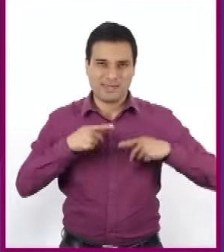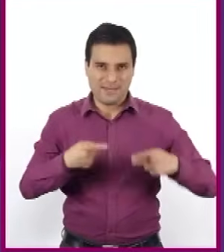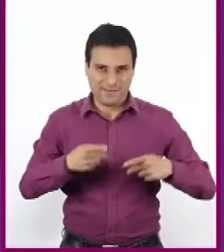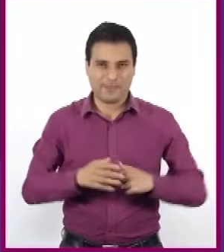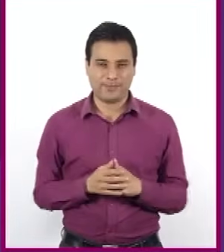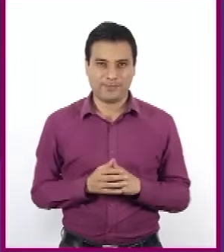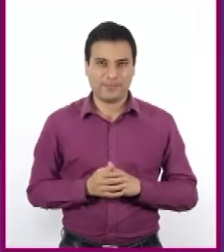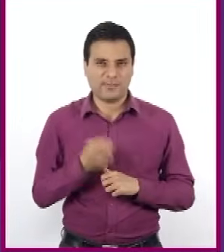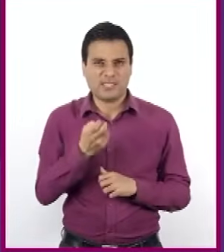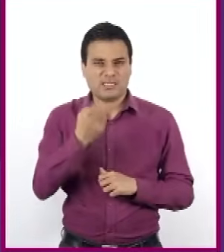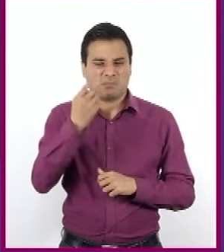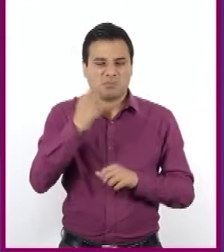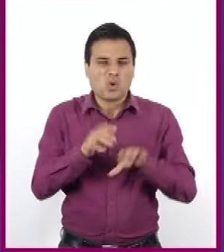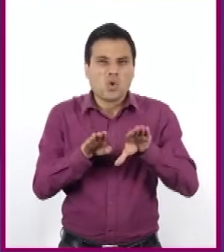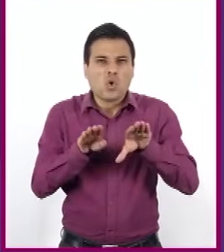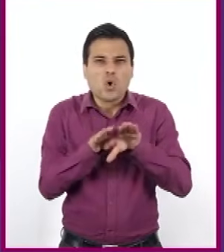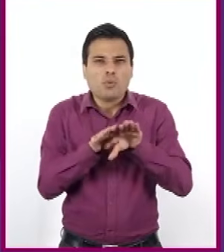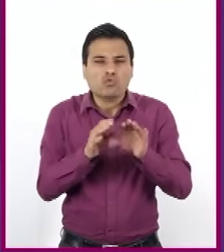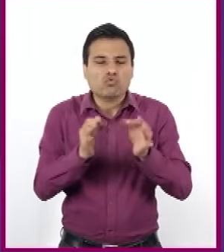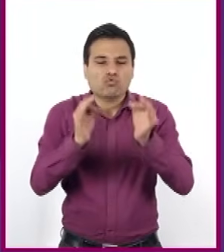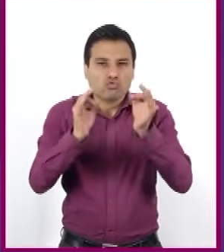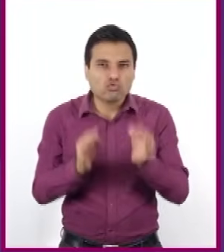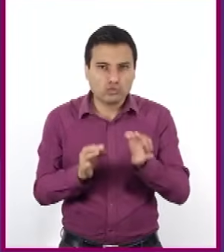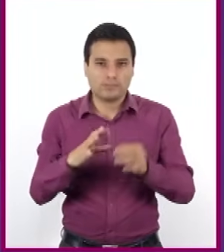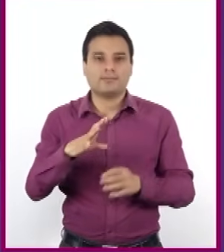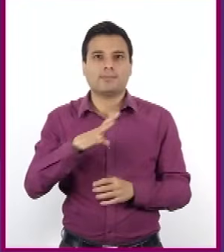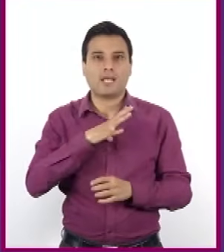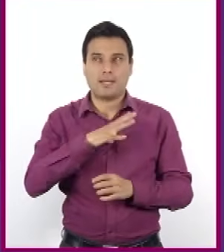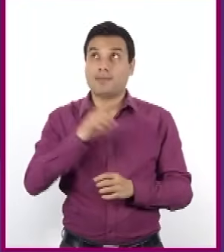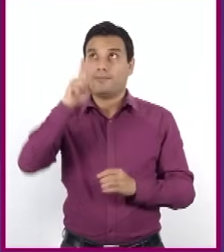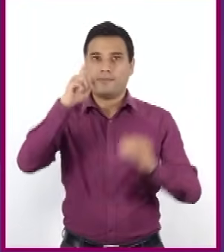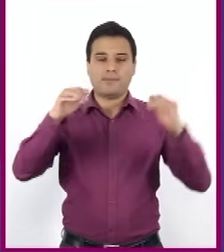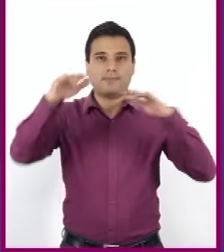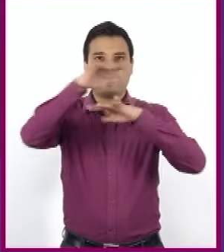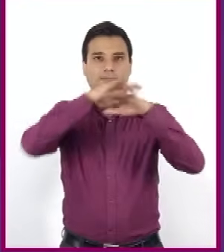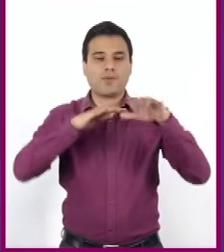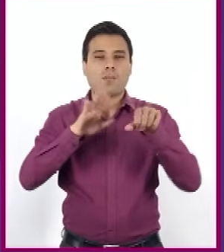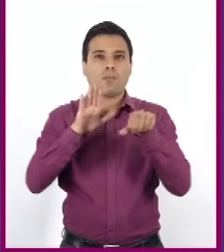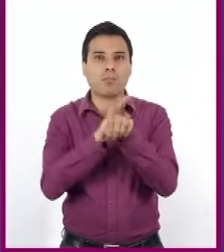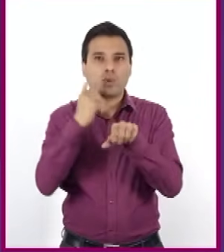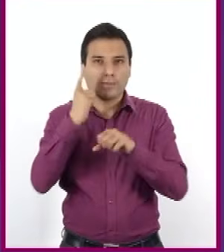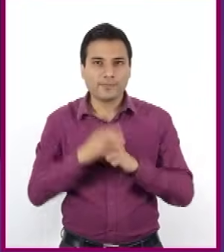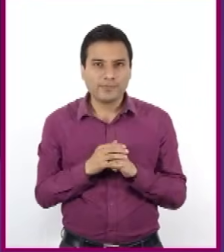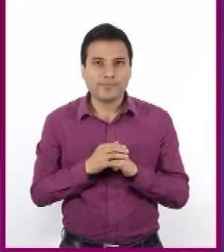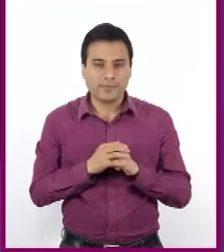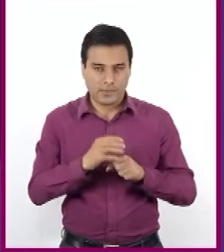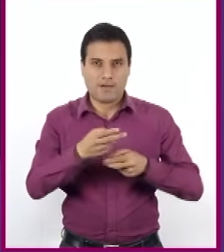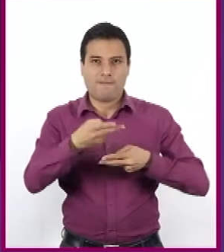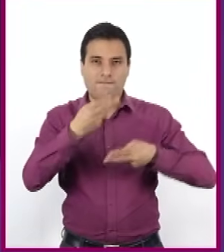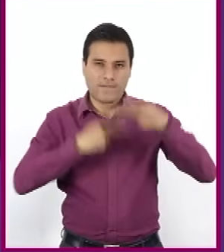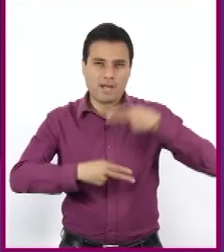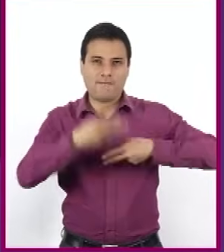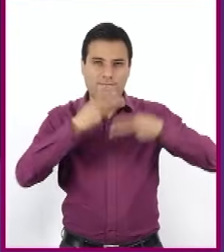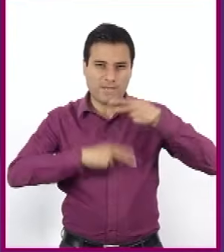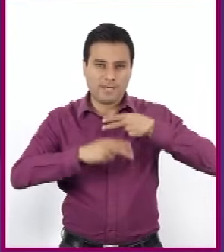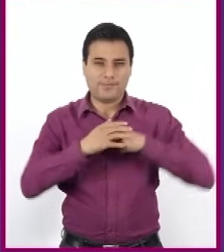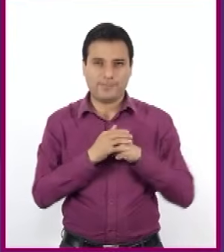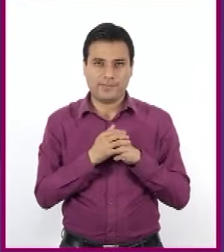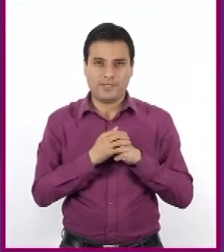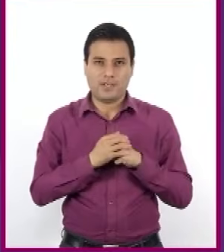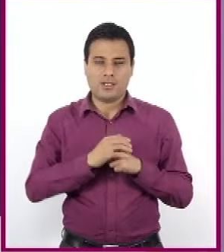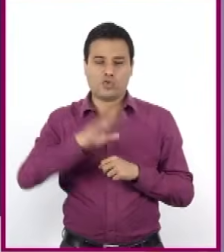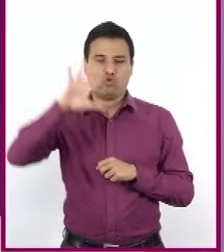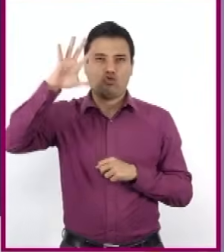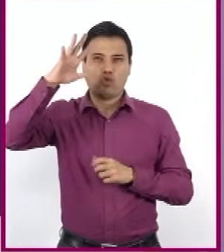Este isótopo se produce constantemente en la atmósfera debido al bombardeo continuo de átomos de nitrógeno por rayos